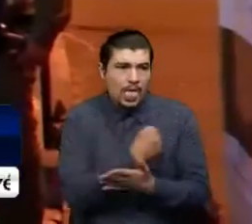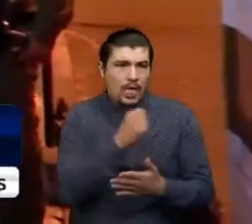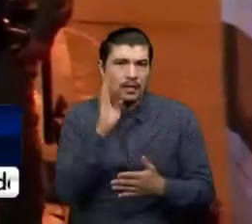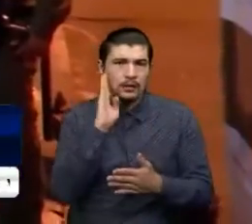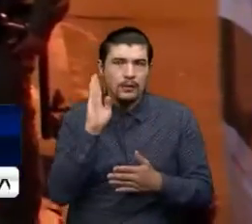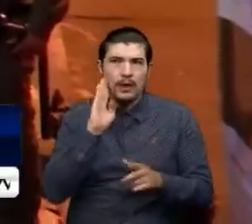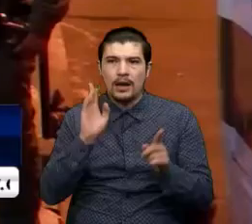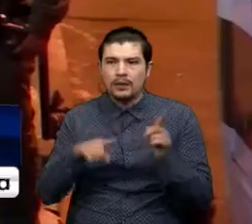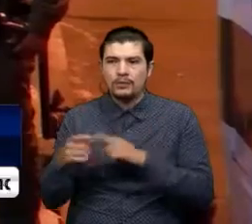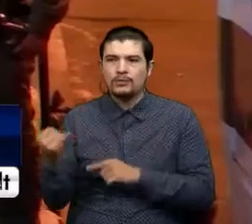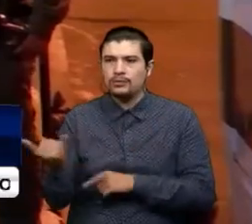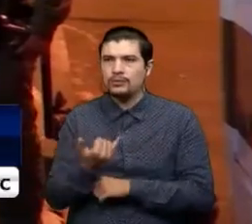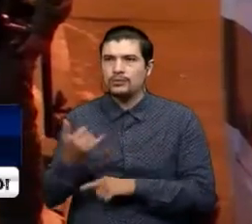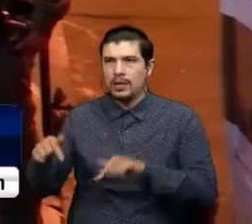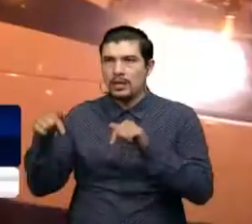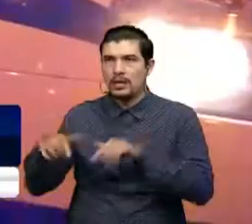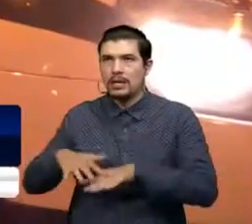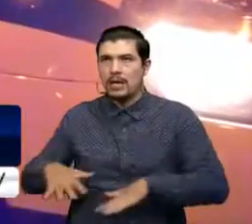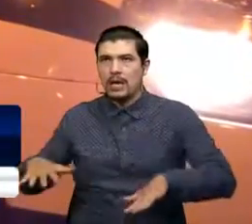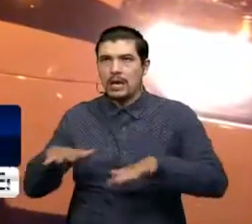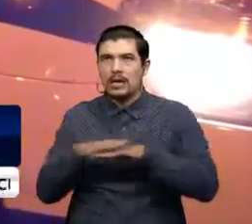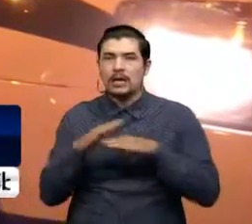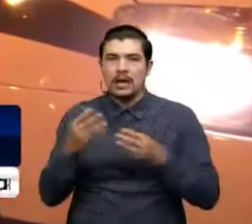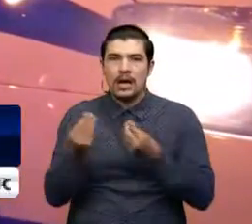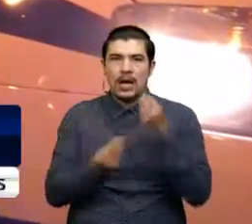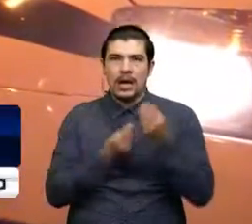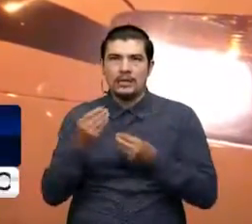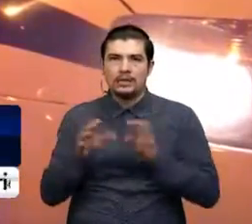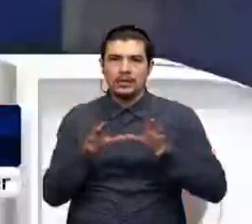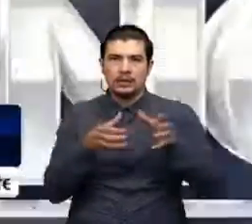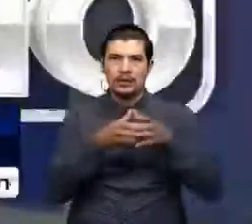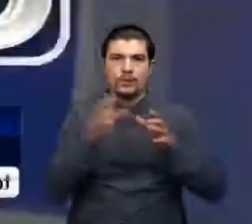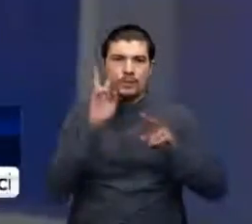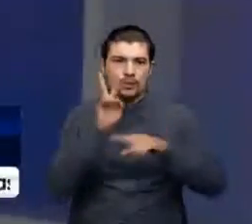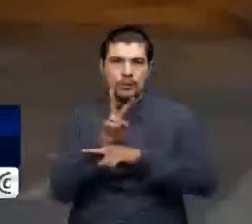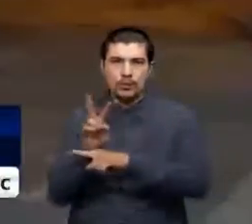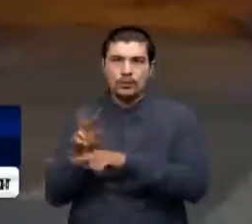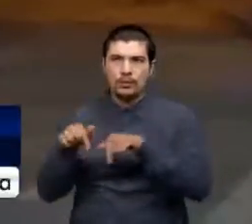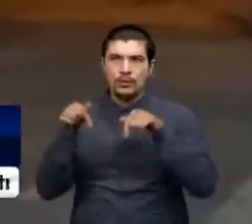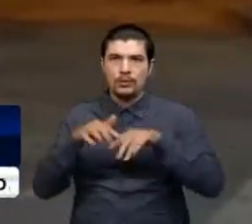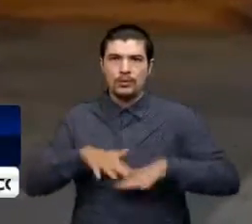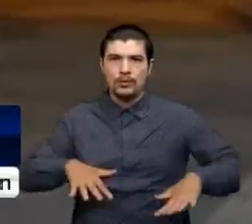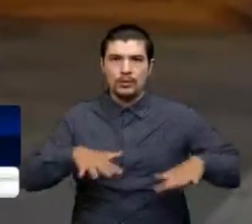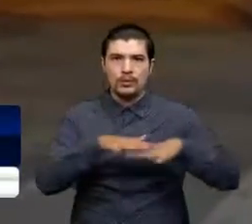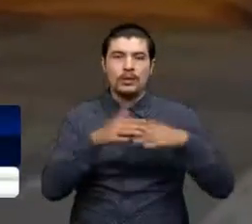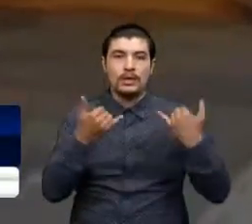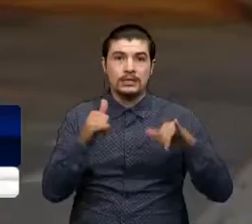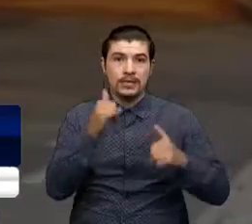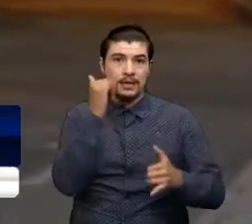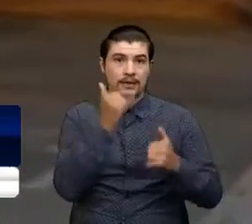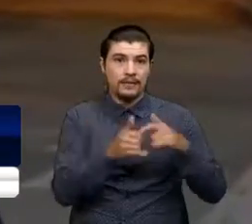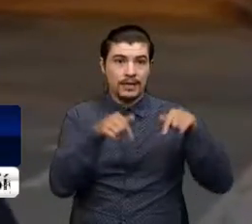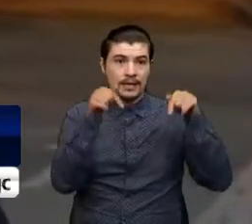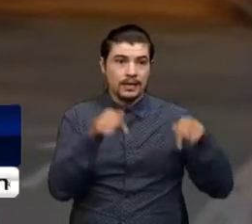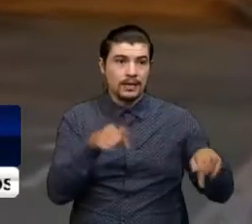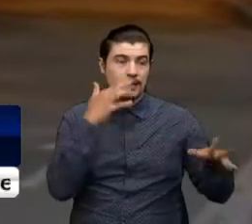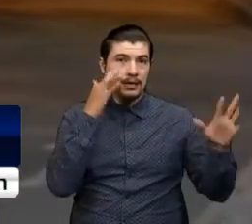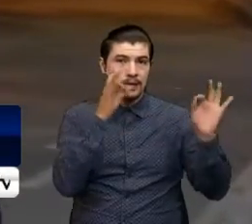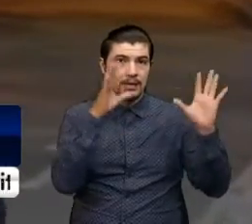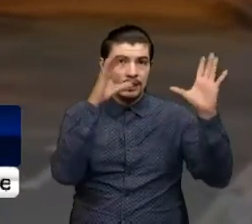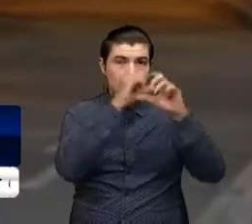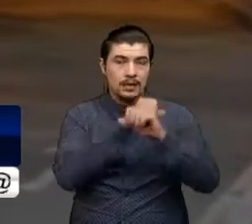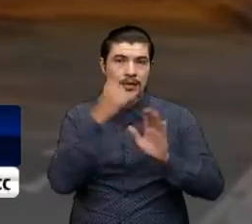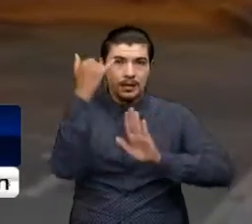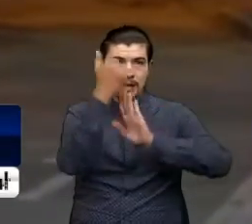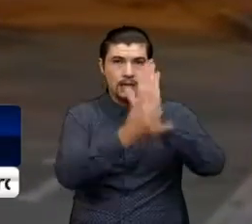frecuentemente en el sector se han presentado, realizando frentes de seguridad. Y finalizamos nuestro lente nocturno con la imagen de la